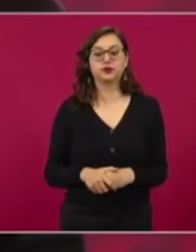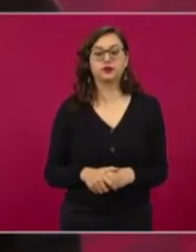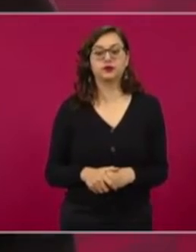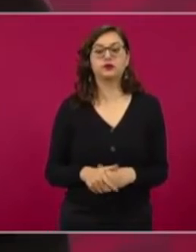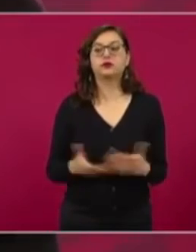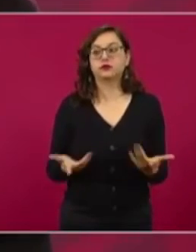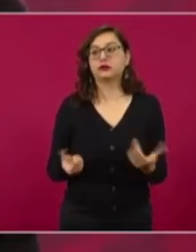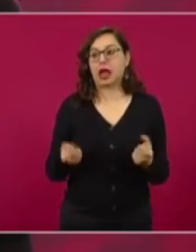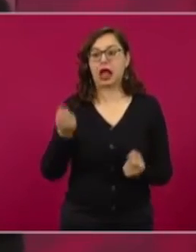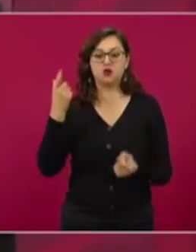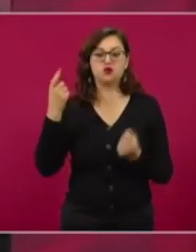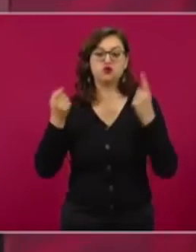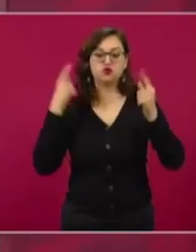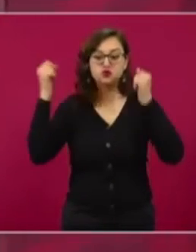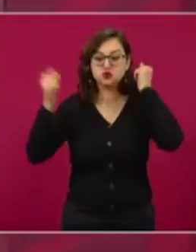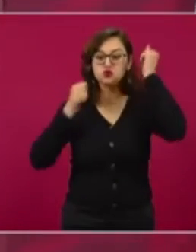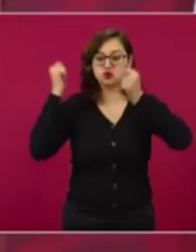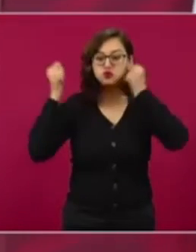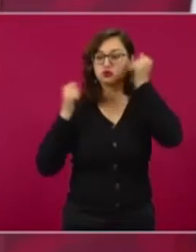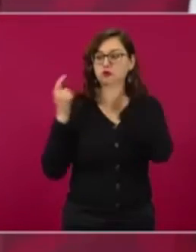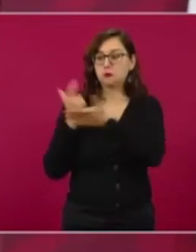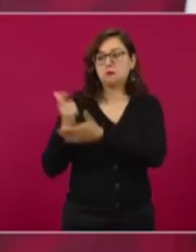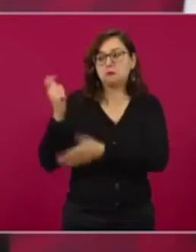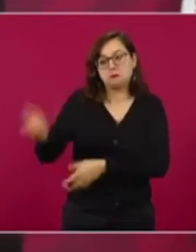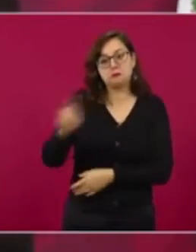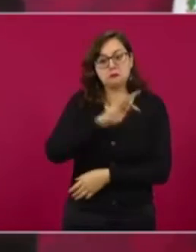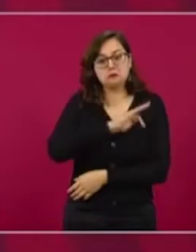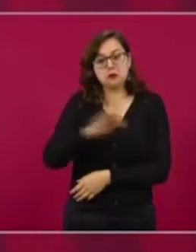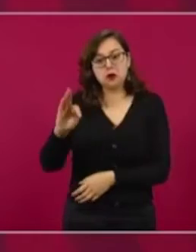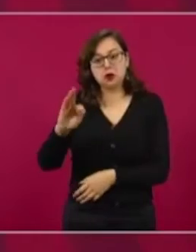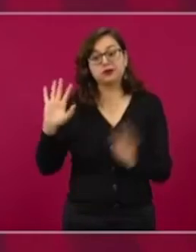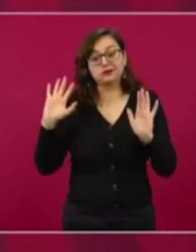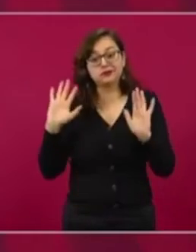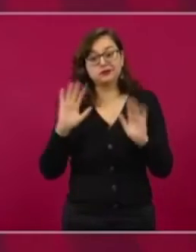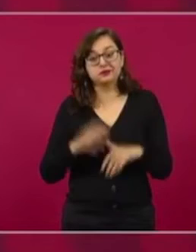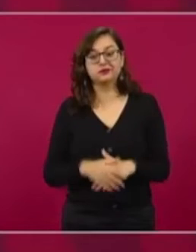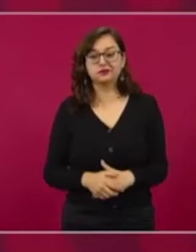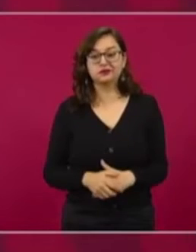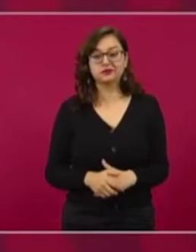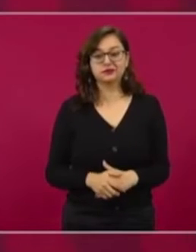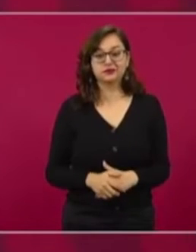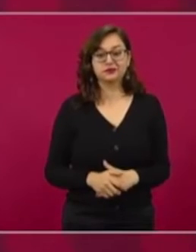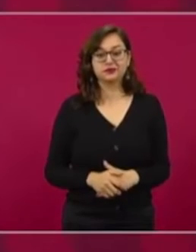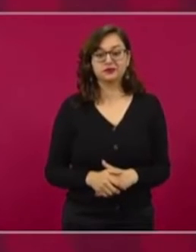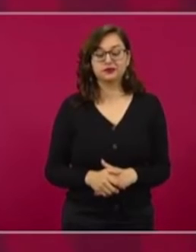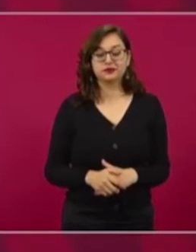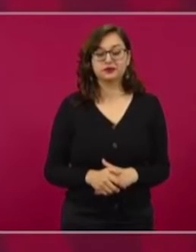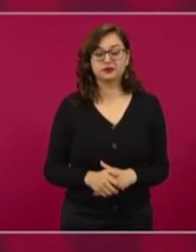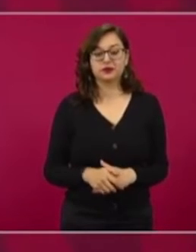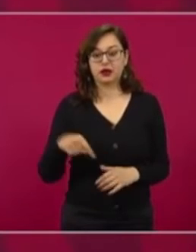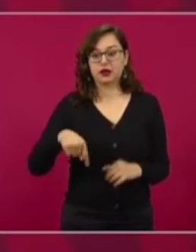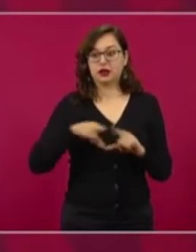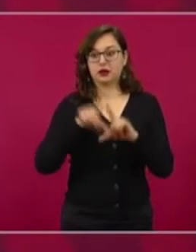ciertos turistas, ¿no? Pero sí hay lugares en México, o sea,